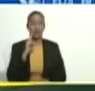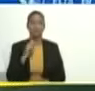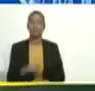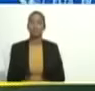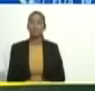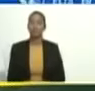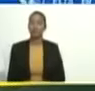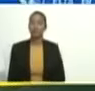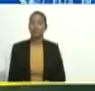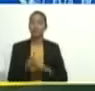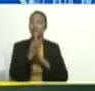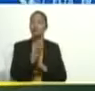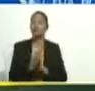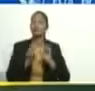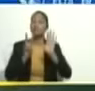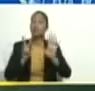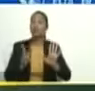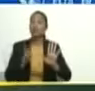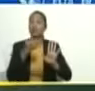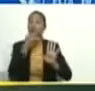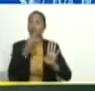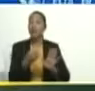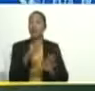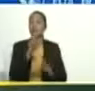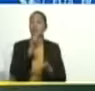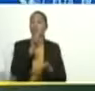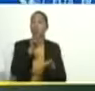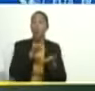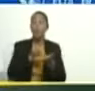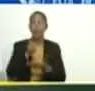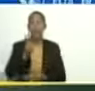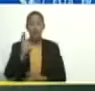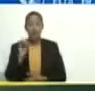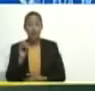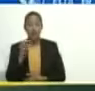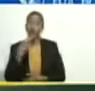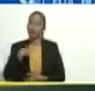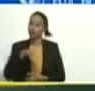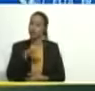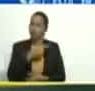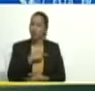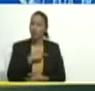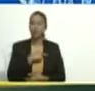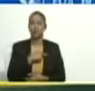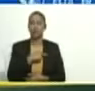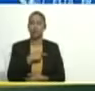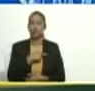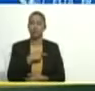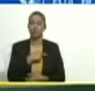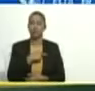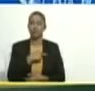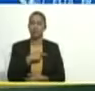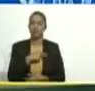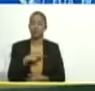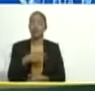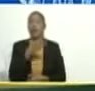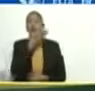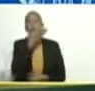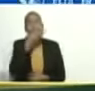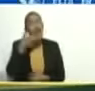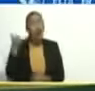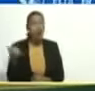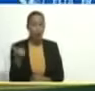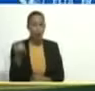El 17 de diciembre 2030, nosotros tenemos que estar en las mejores